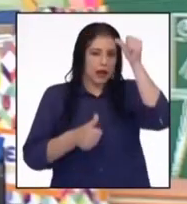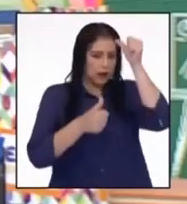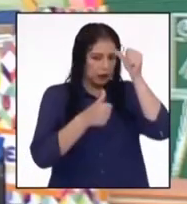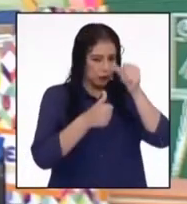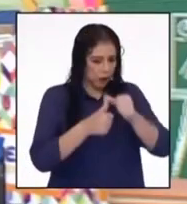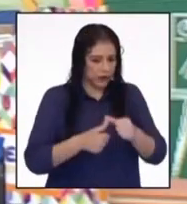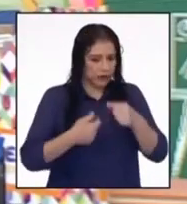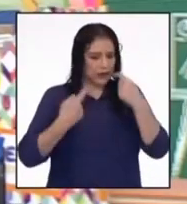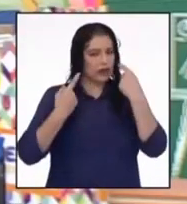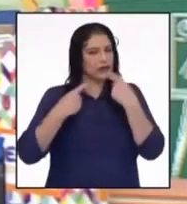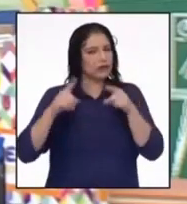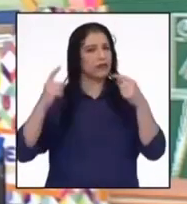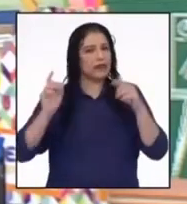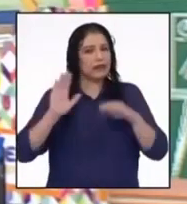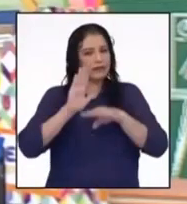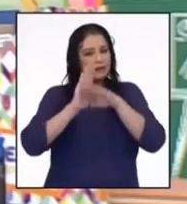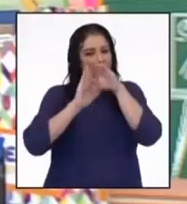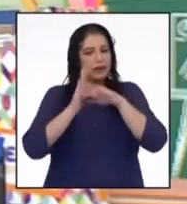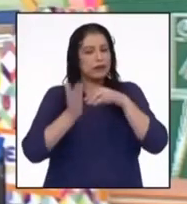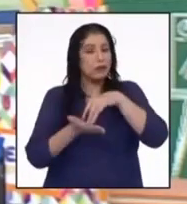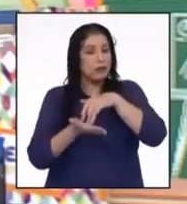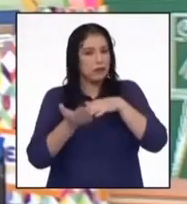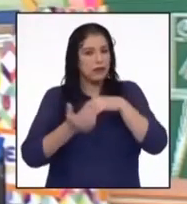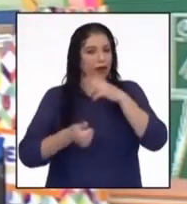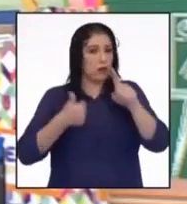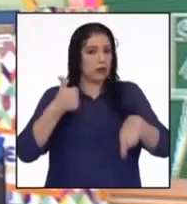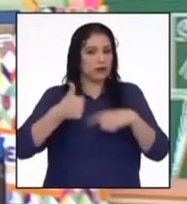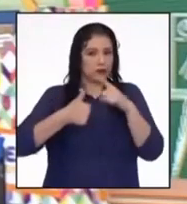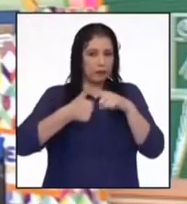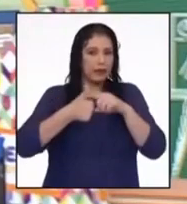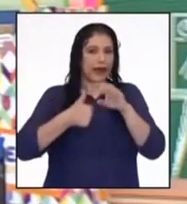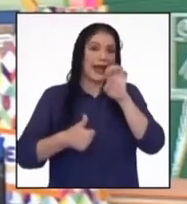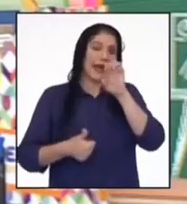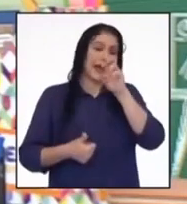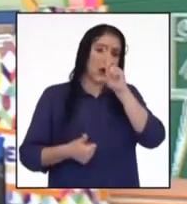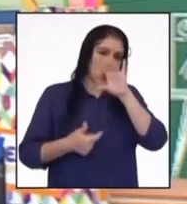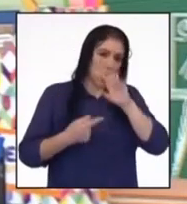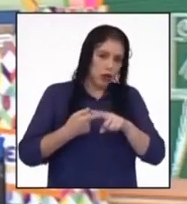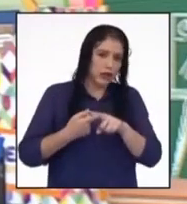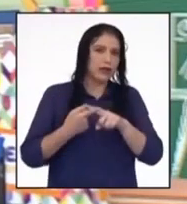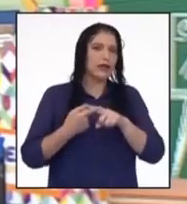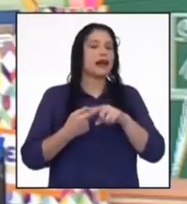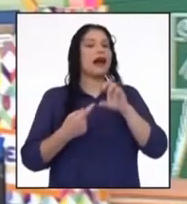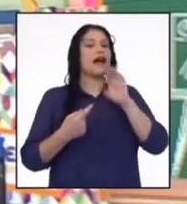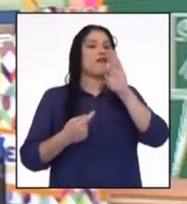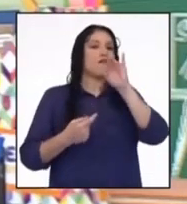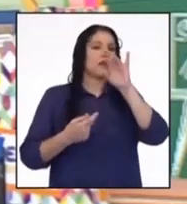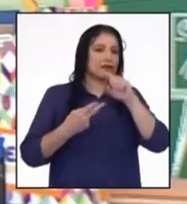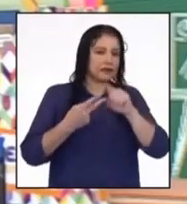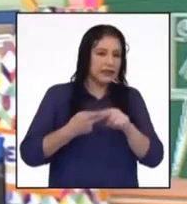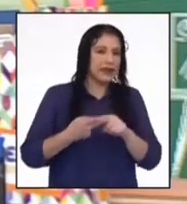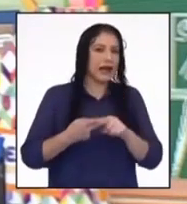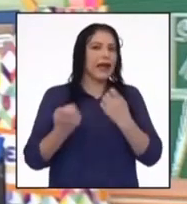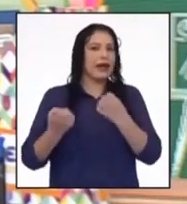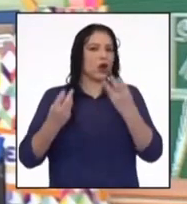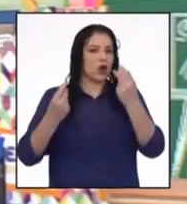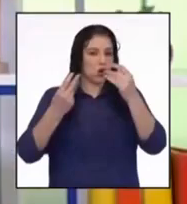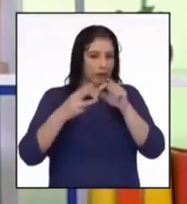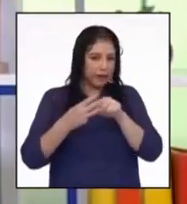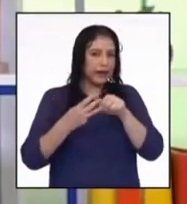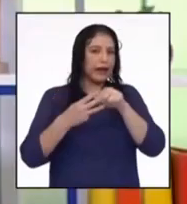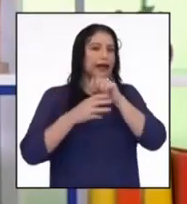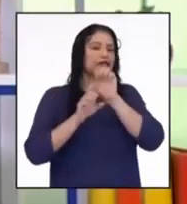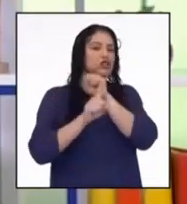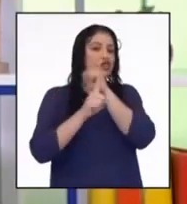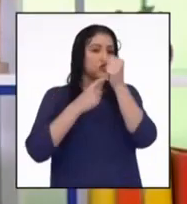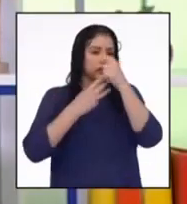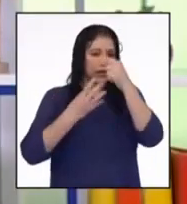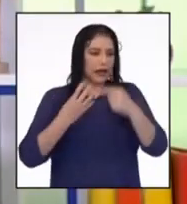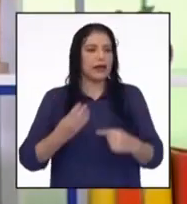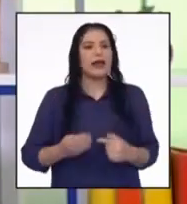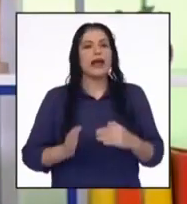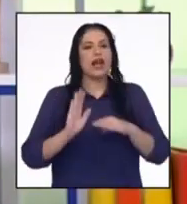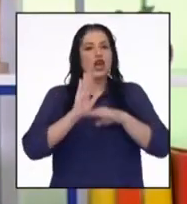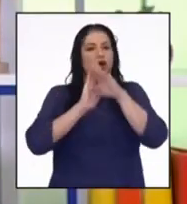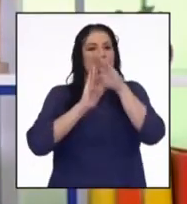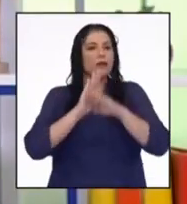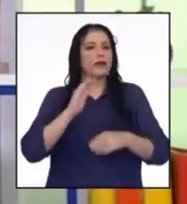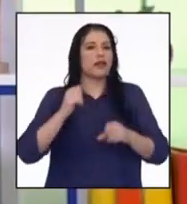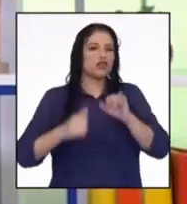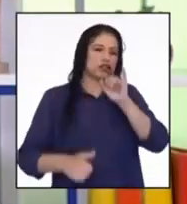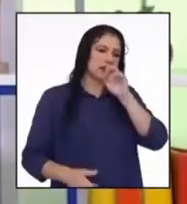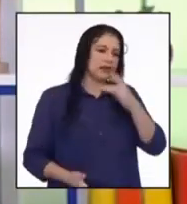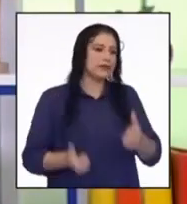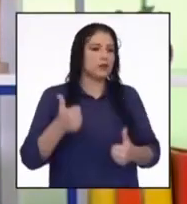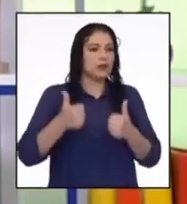Recuerden que los tipos de vulnerabilidad que vimos hoy son ecológica, física, económica y social. Y los niveles según INDECI